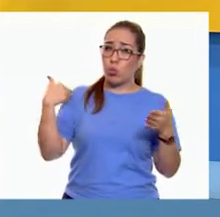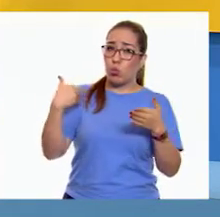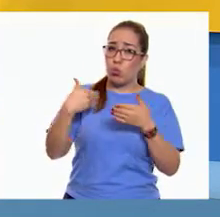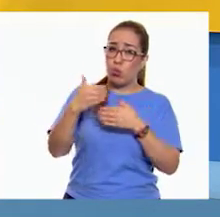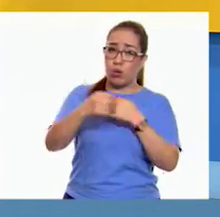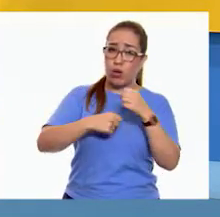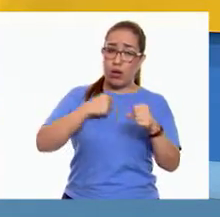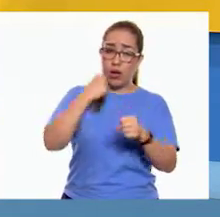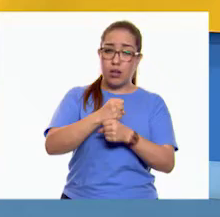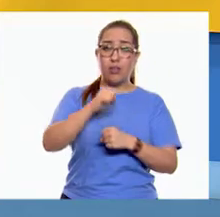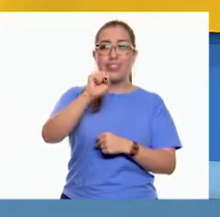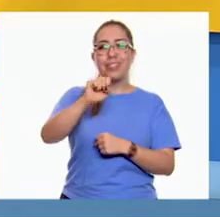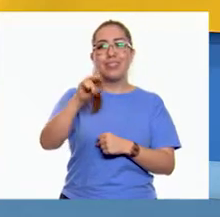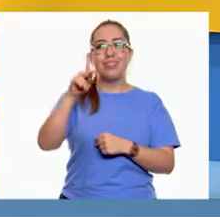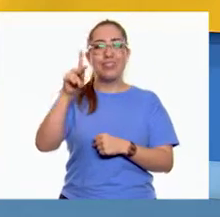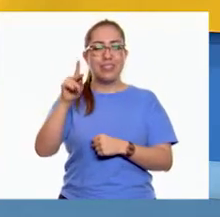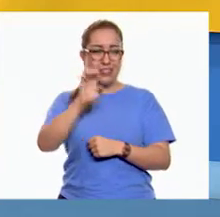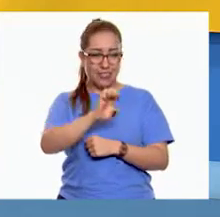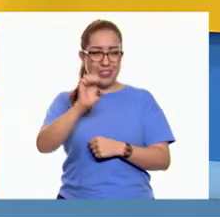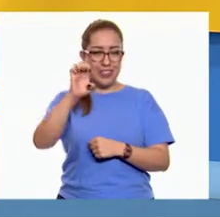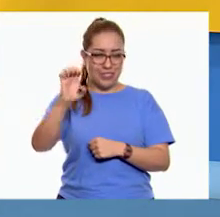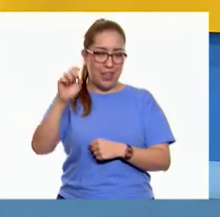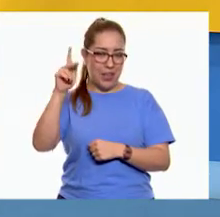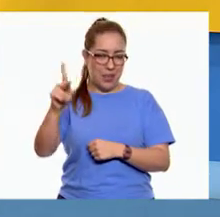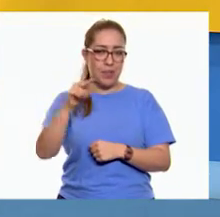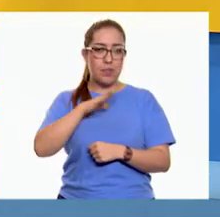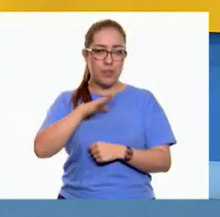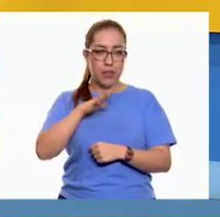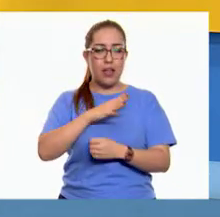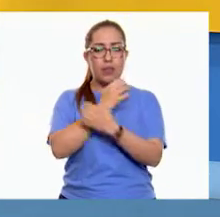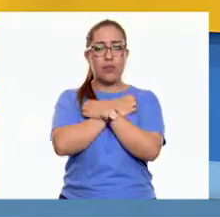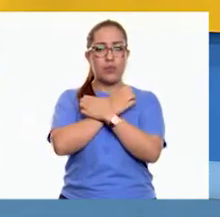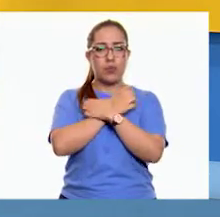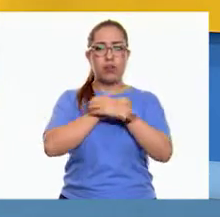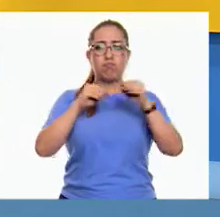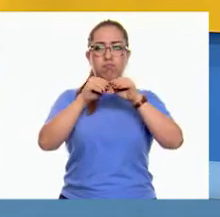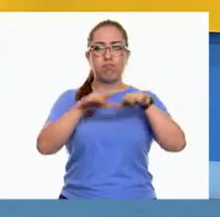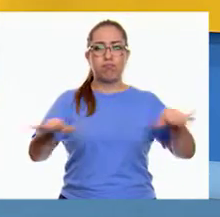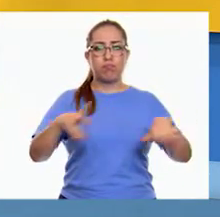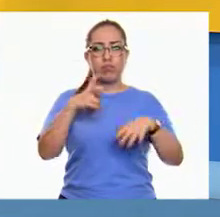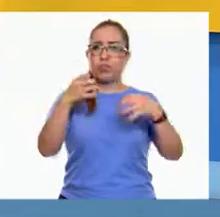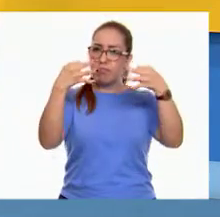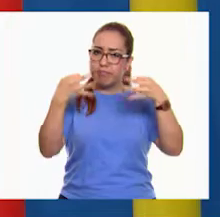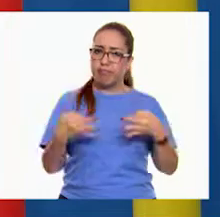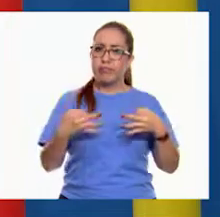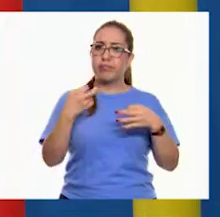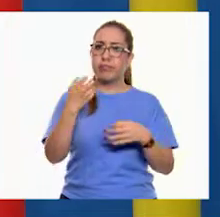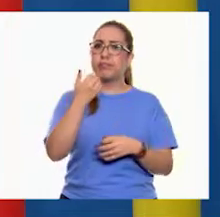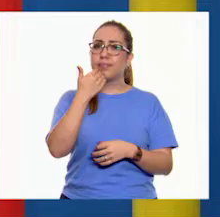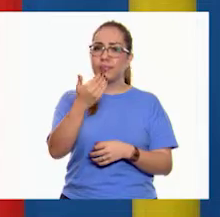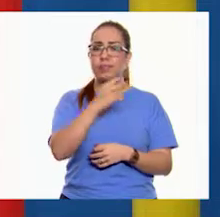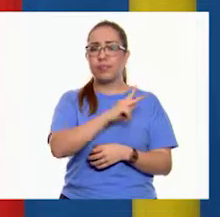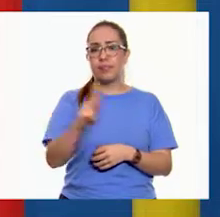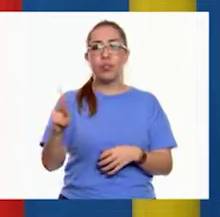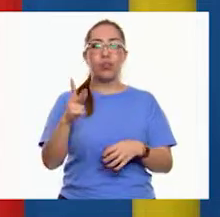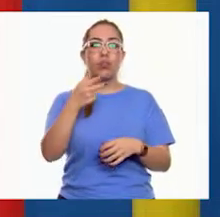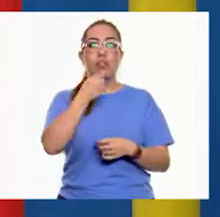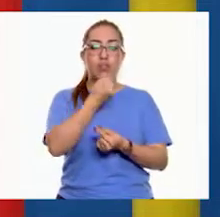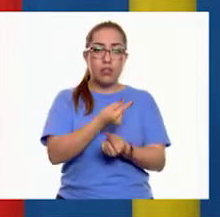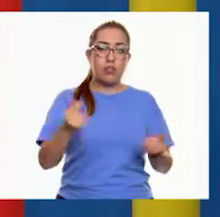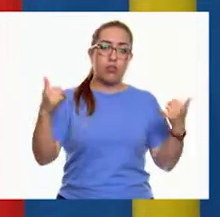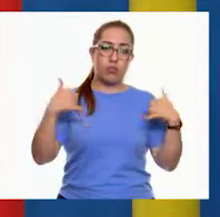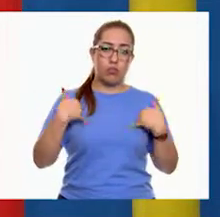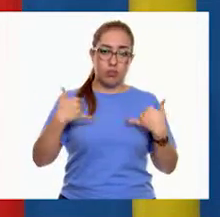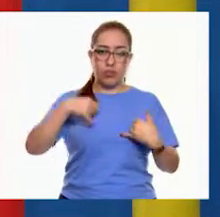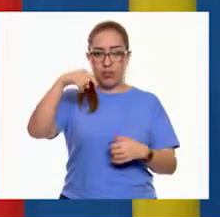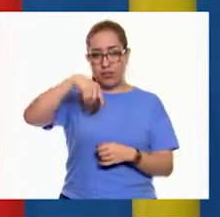hecho, garantizar el derecho a la educación de las niñas, los niños y los adolescentes de nuestro país. Esta institución se encarga de